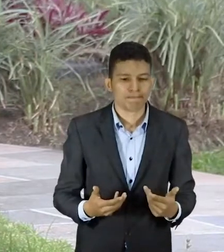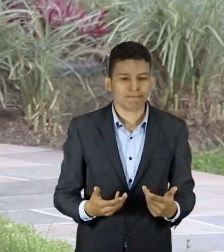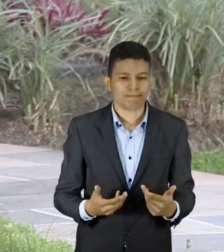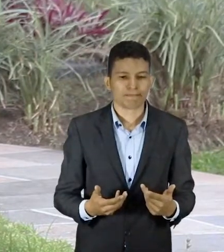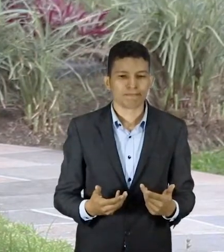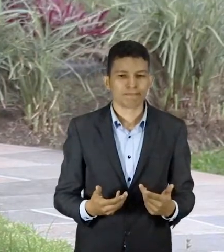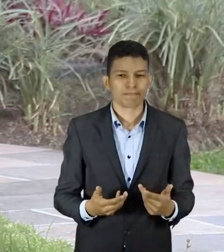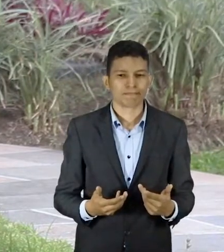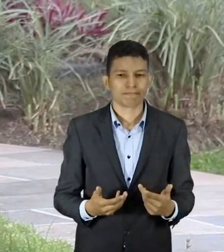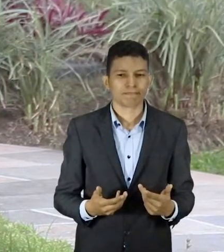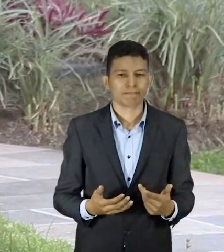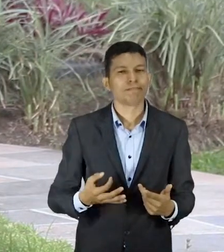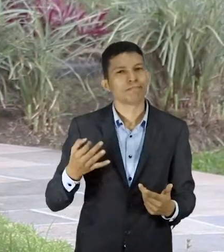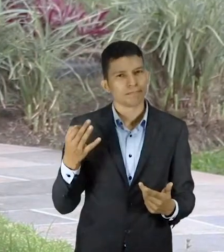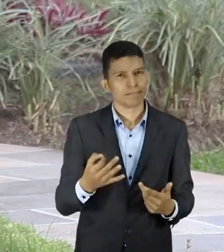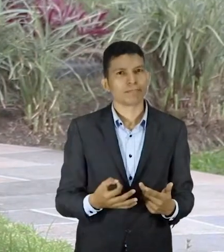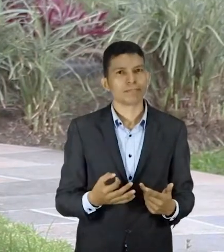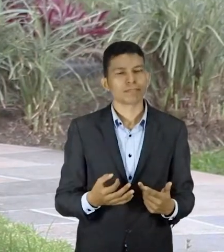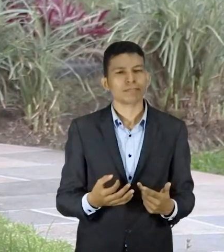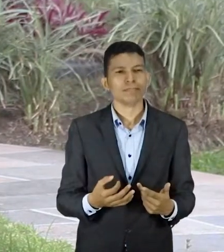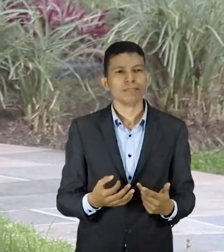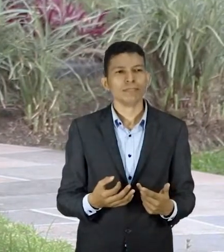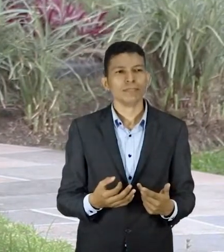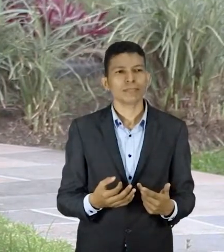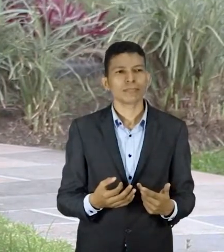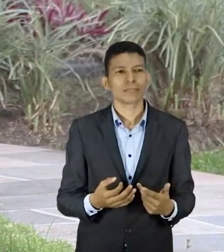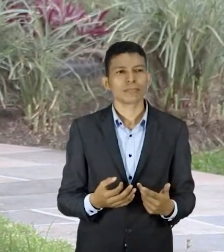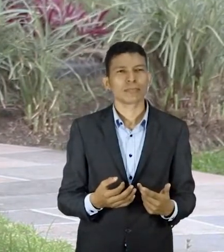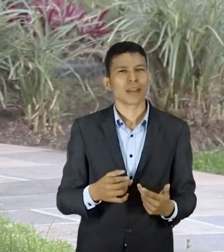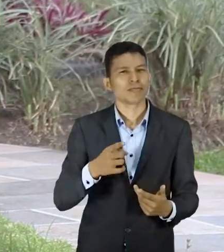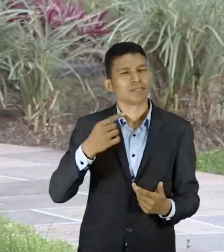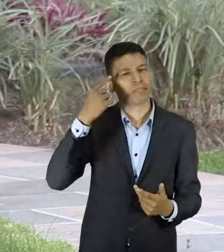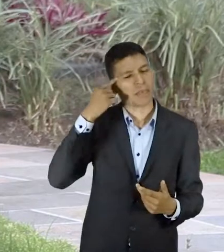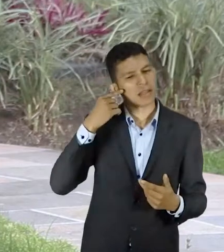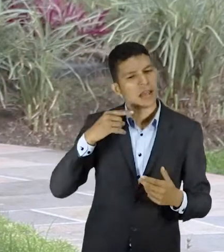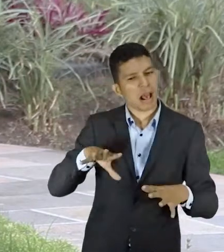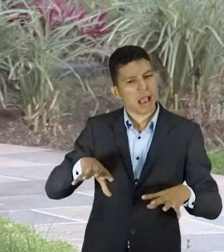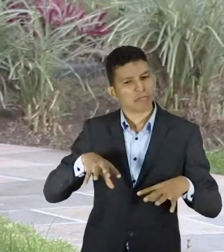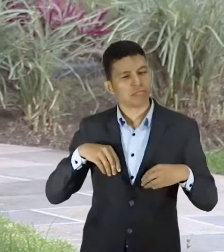las mujeres no somos femeninas solamente por eso.